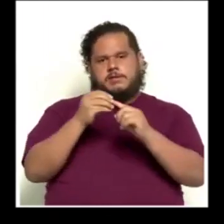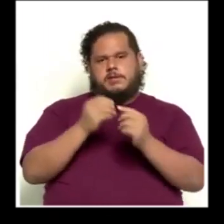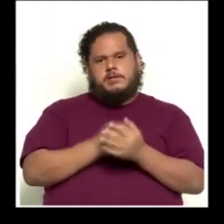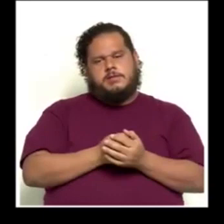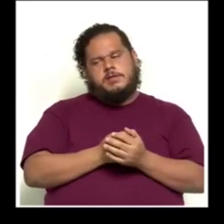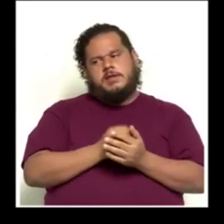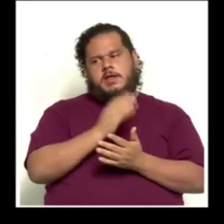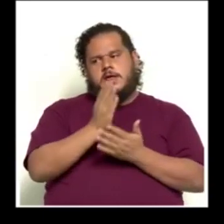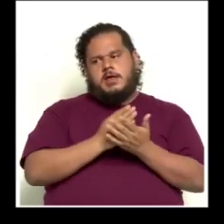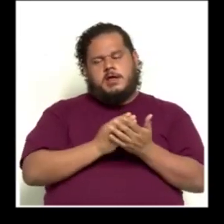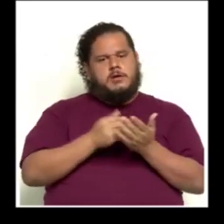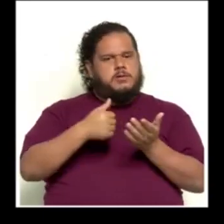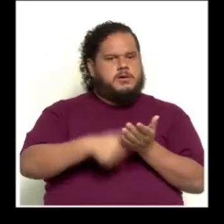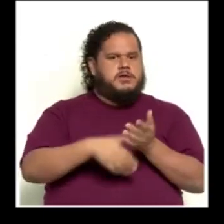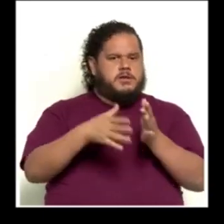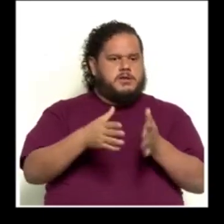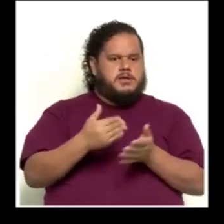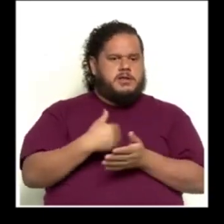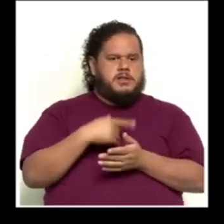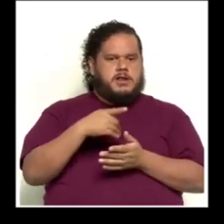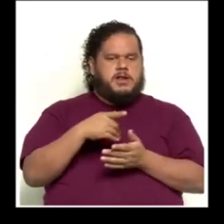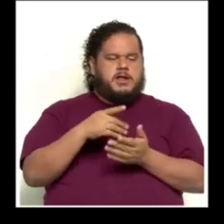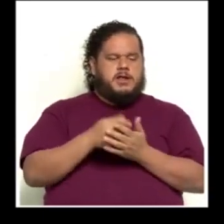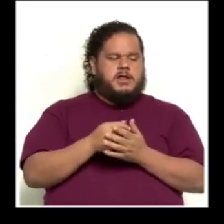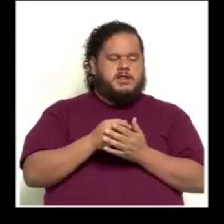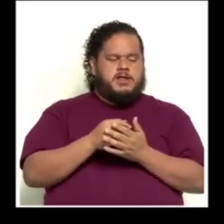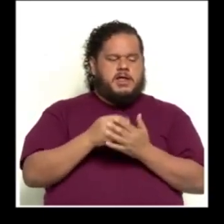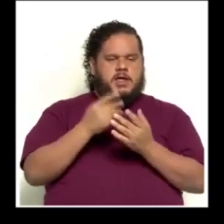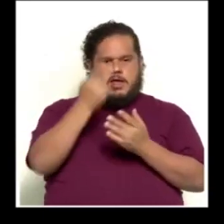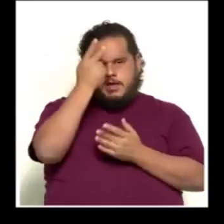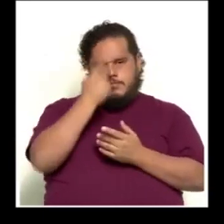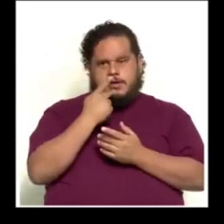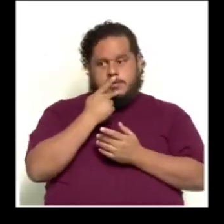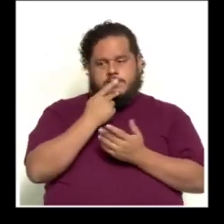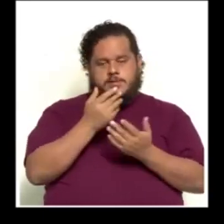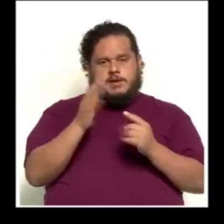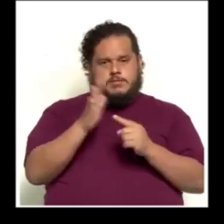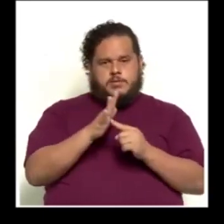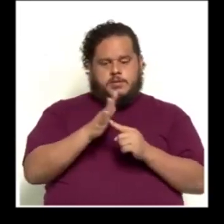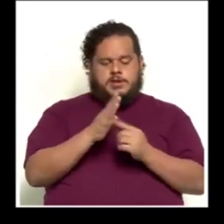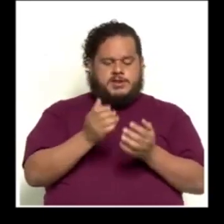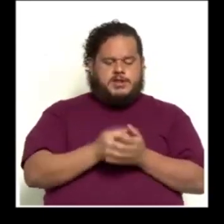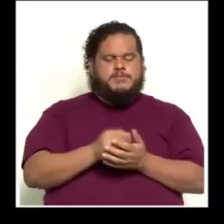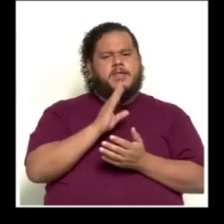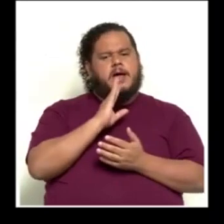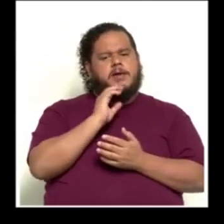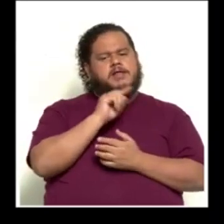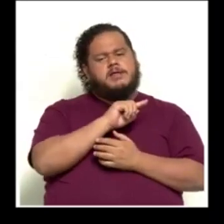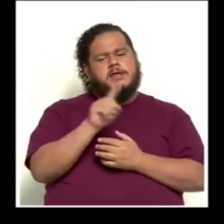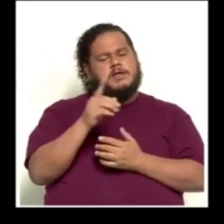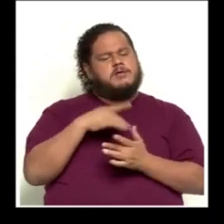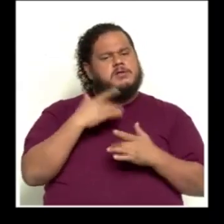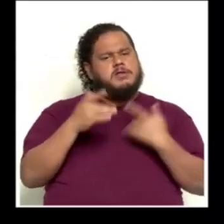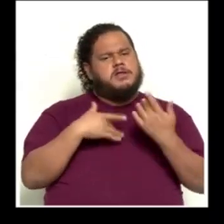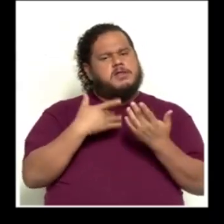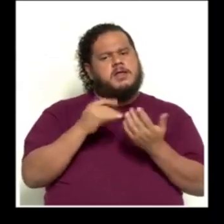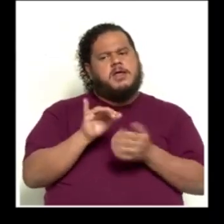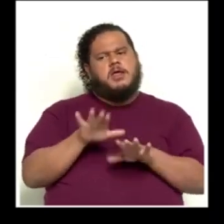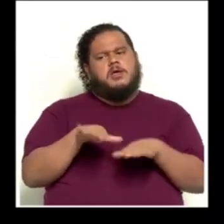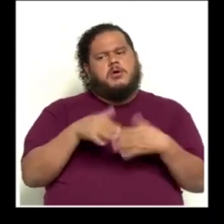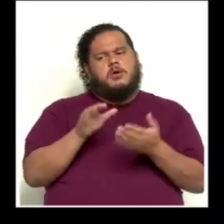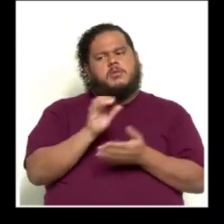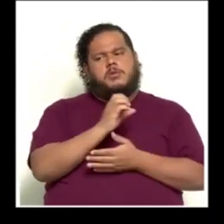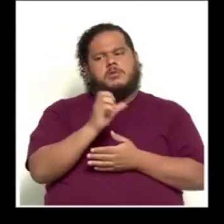en ciertas candidaturas que tienen este rasgo populista, han venido refiriéndose a que ellos sienten cómo Costa Rica